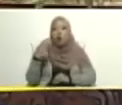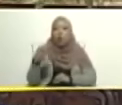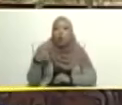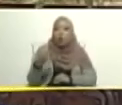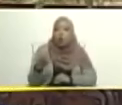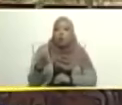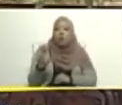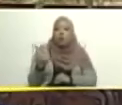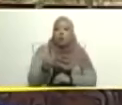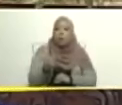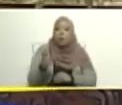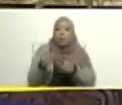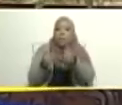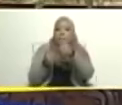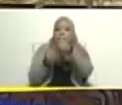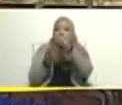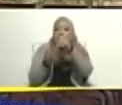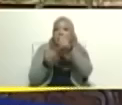y Panamá.